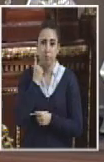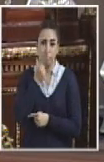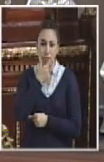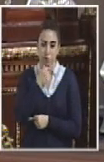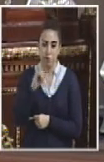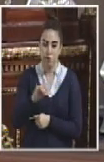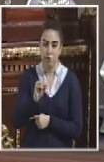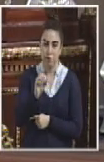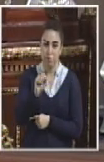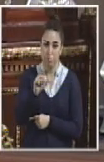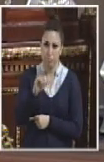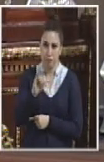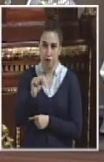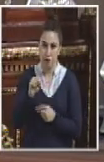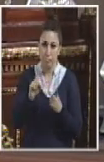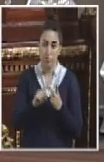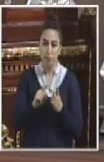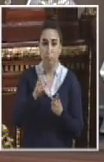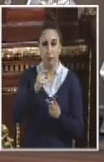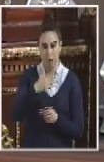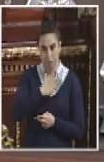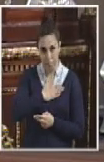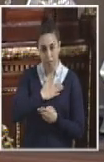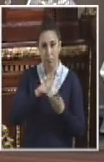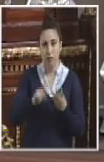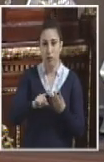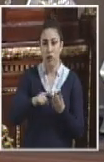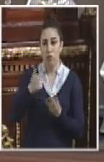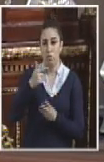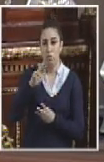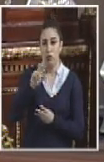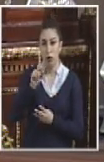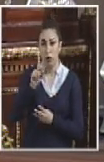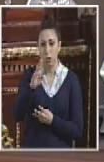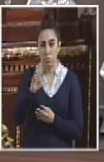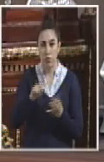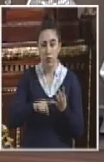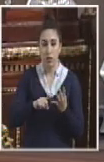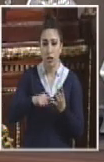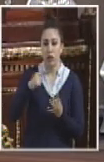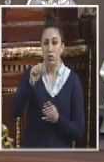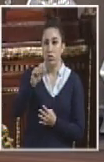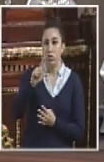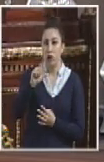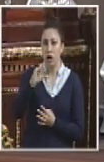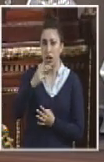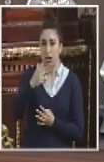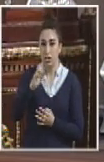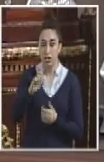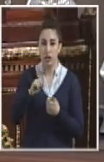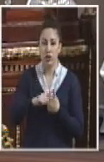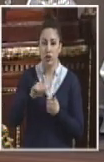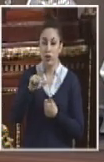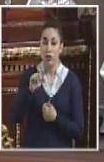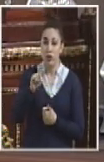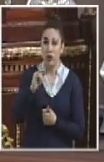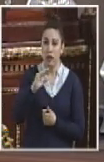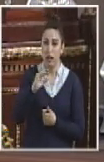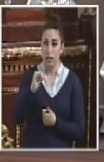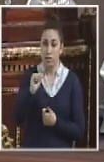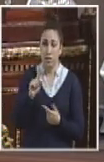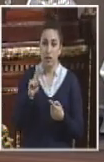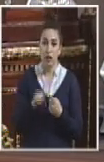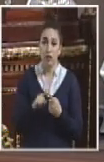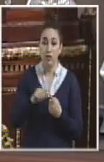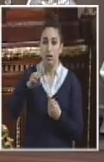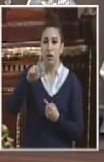Luis Rodríguez Díaz de León, La de la Voz, Guadalupe Morales Rubio, María Guadalupe Aguilar Solache, Leticia Estrada